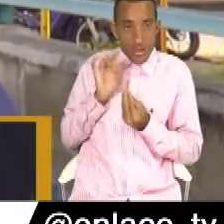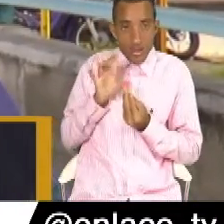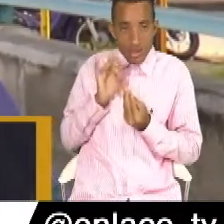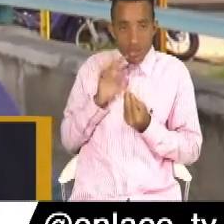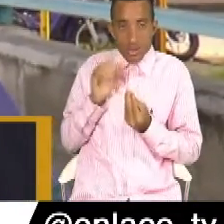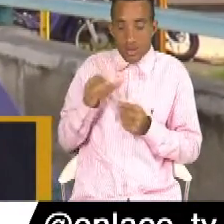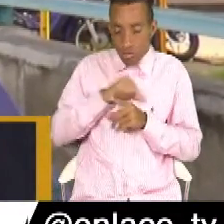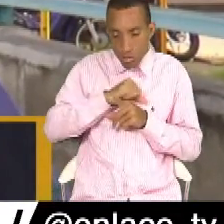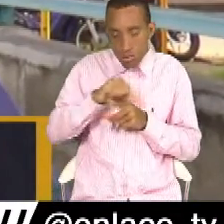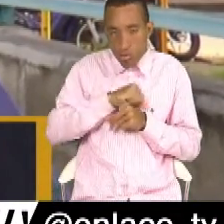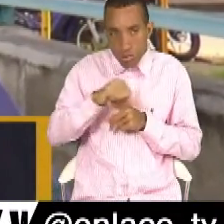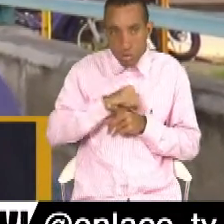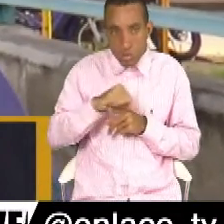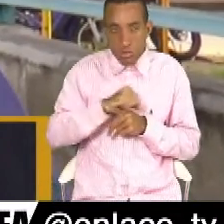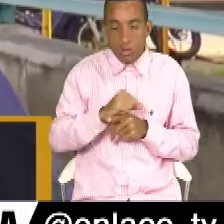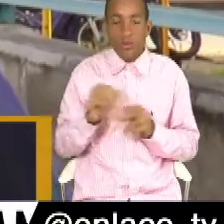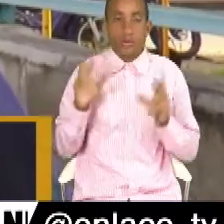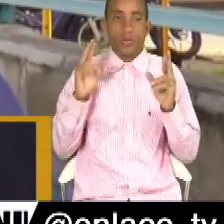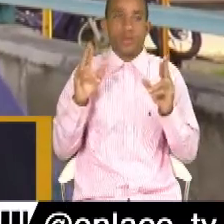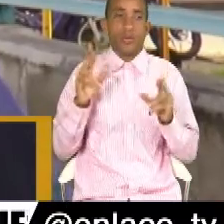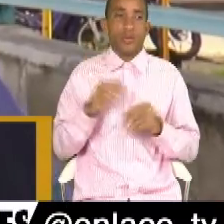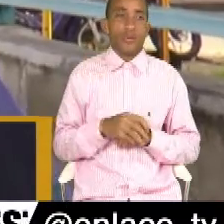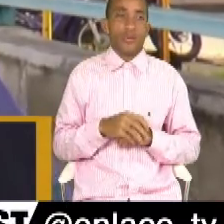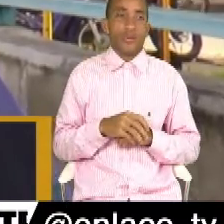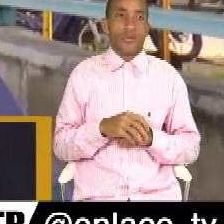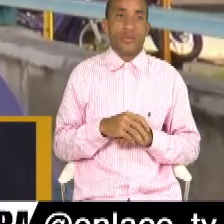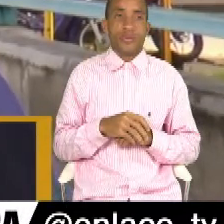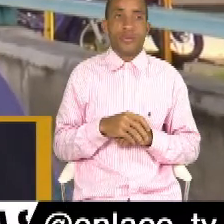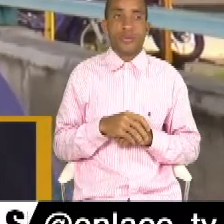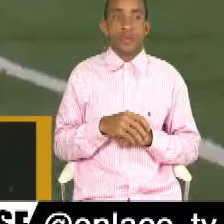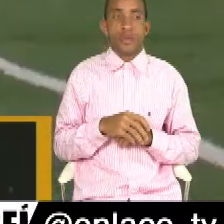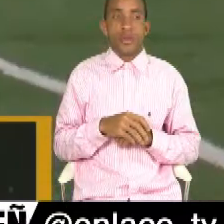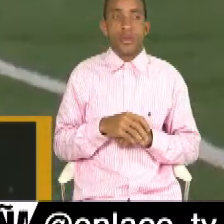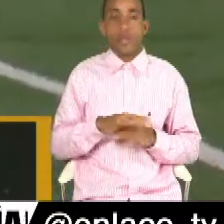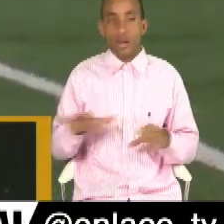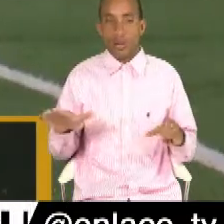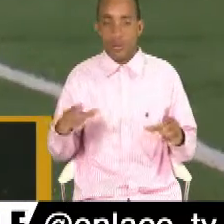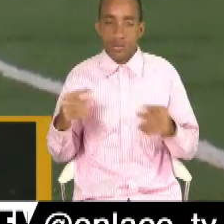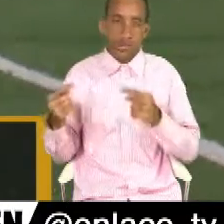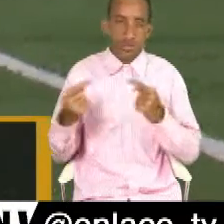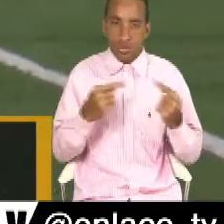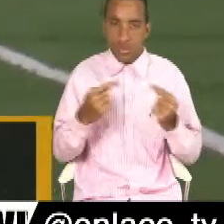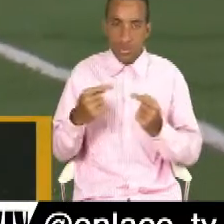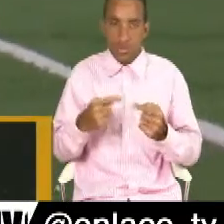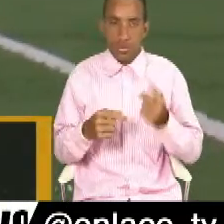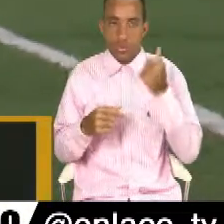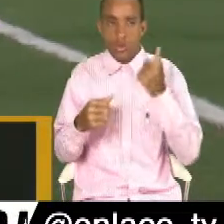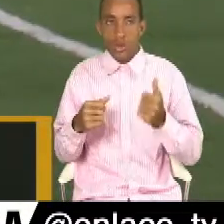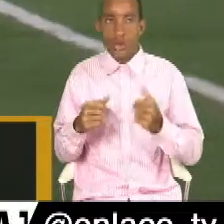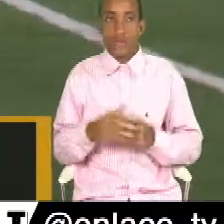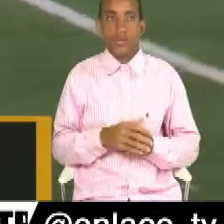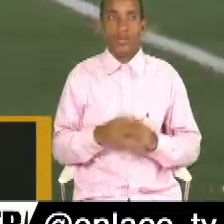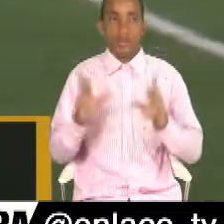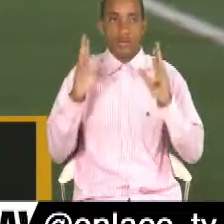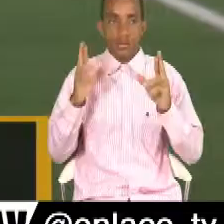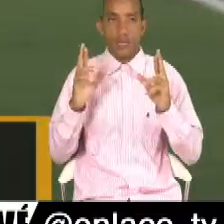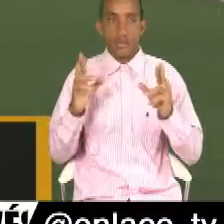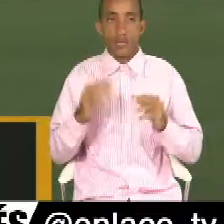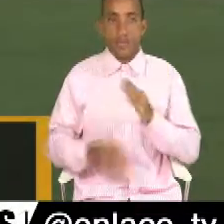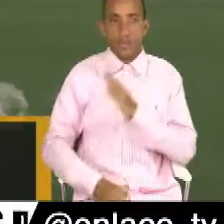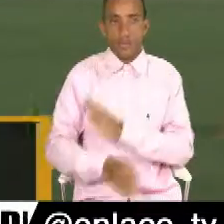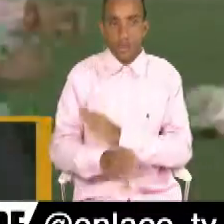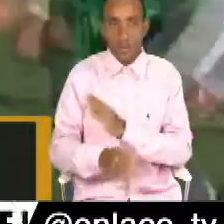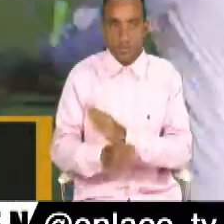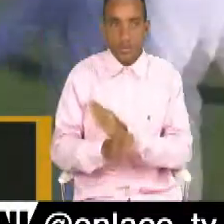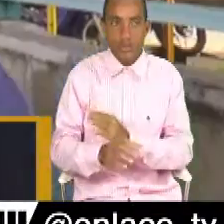viendo, y esperamos igualmente hacer un buen campeonato y esperamos que las cosas se sigan dando